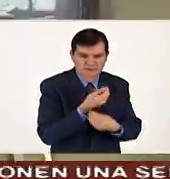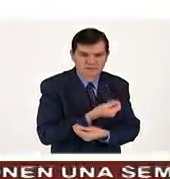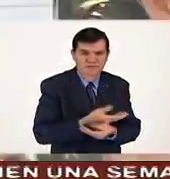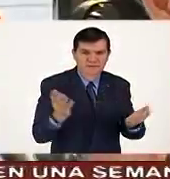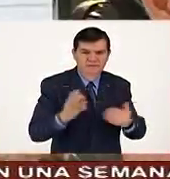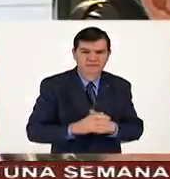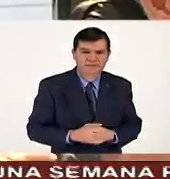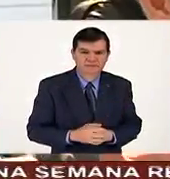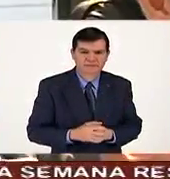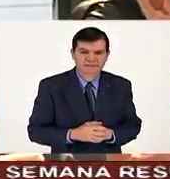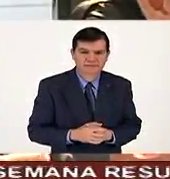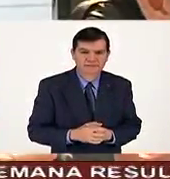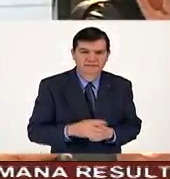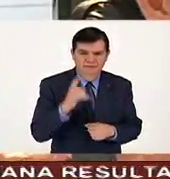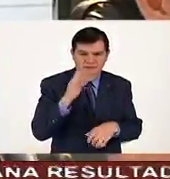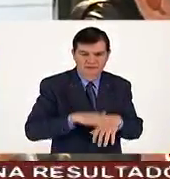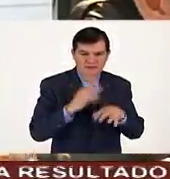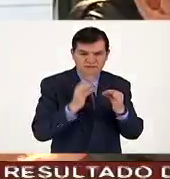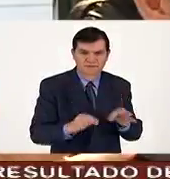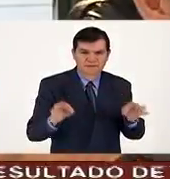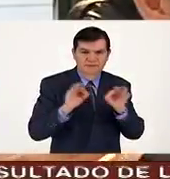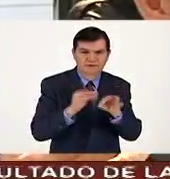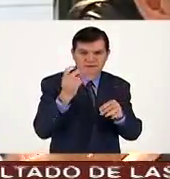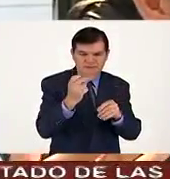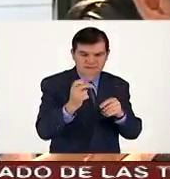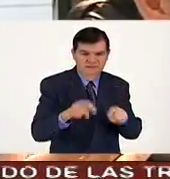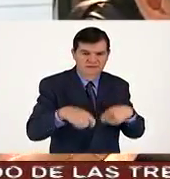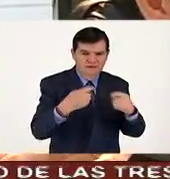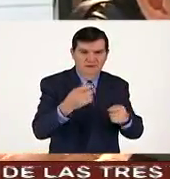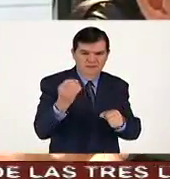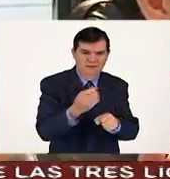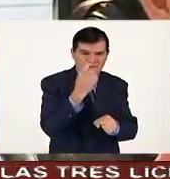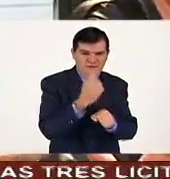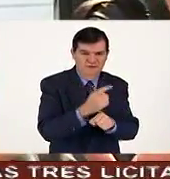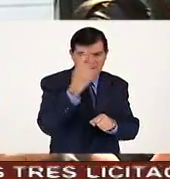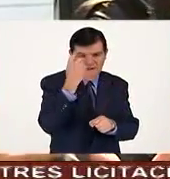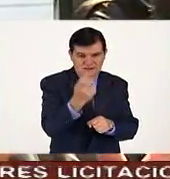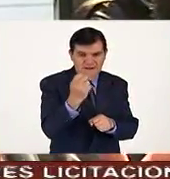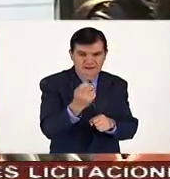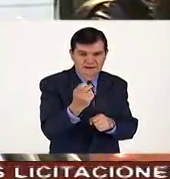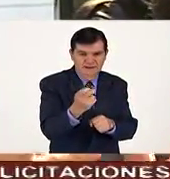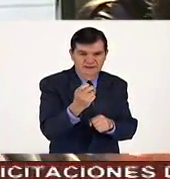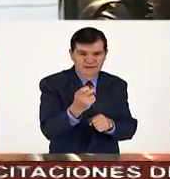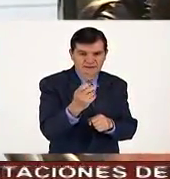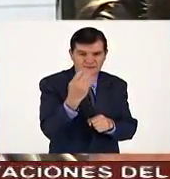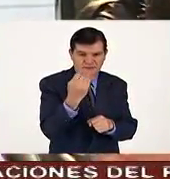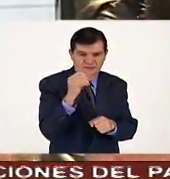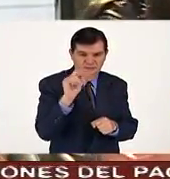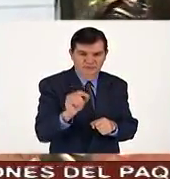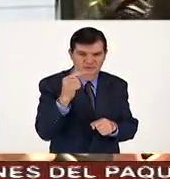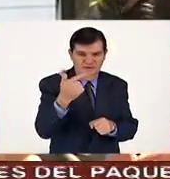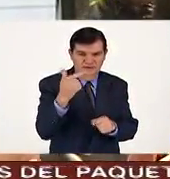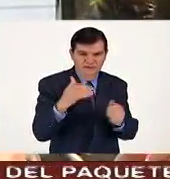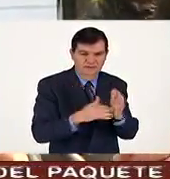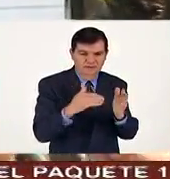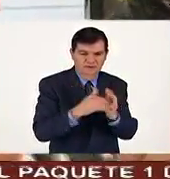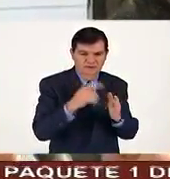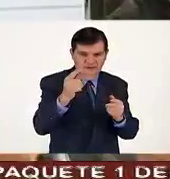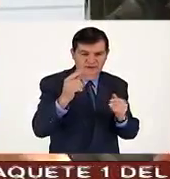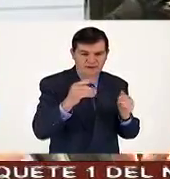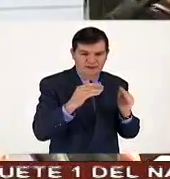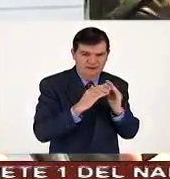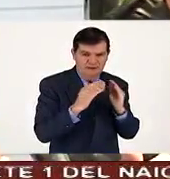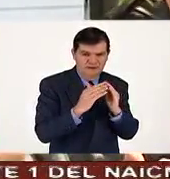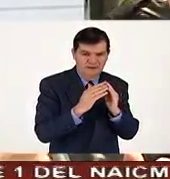prometidos. Lo más importante es que esto va a permitir, primero, que esos 9.7 millones de hogares